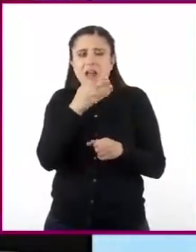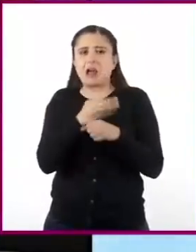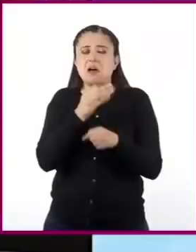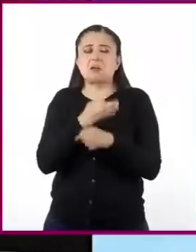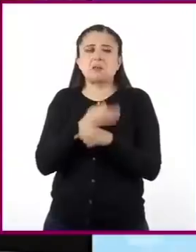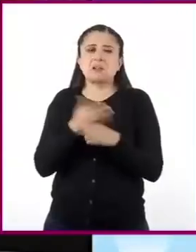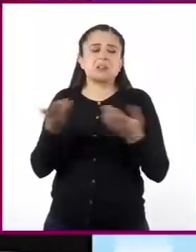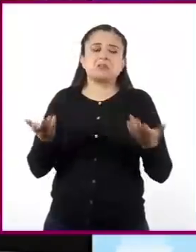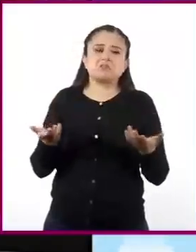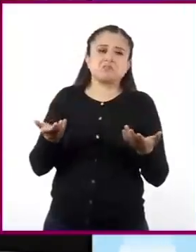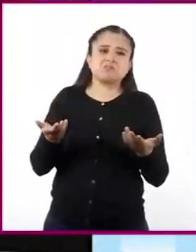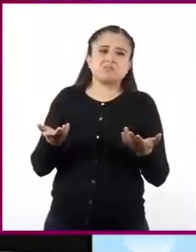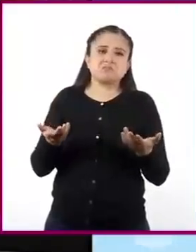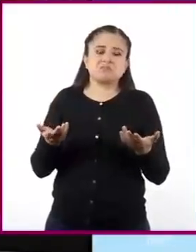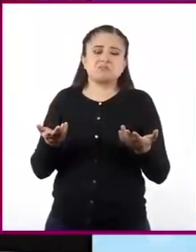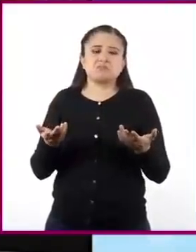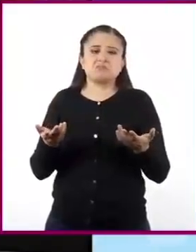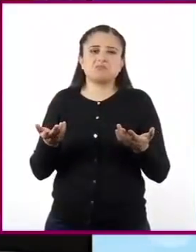ya no